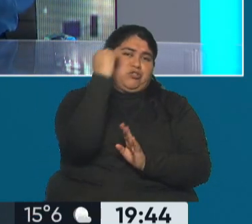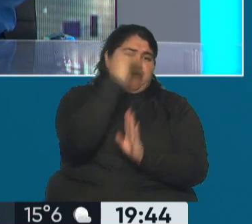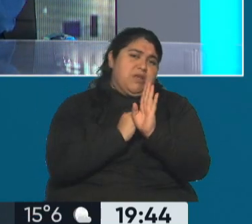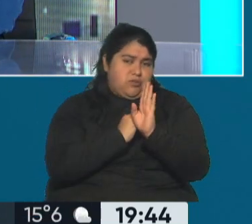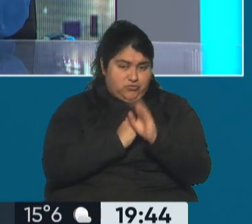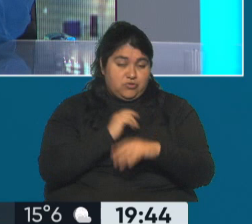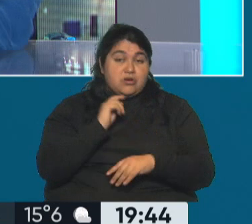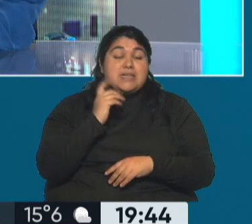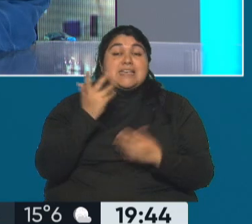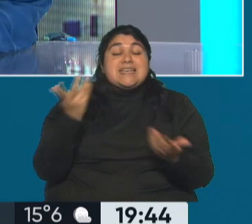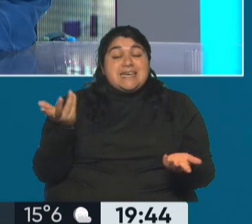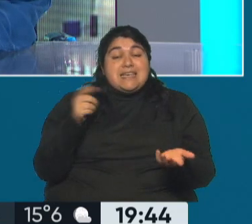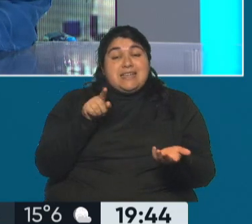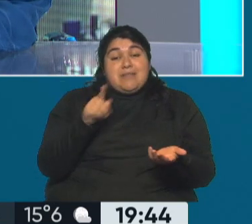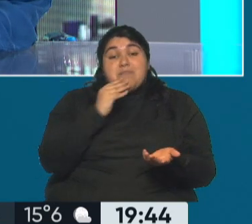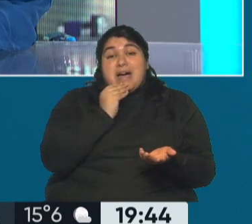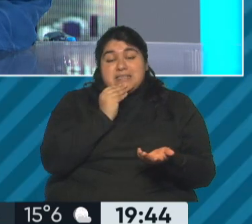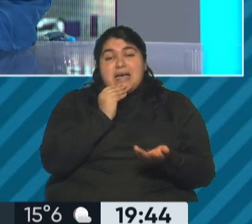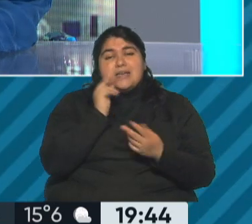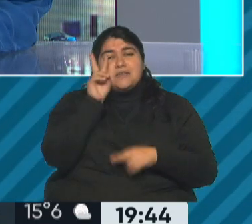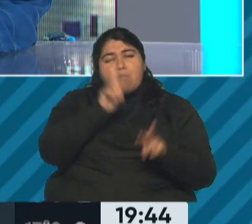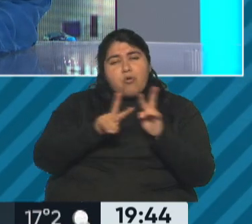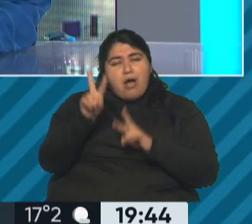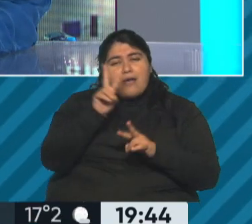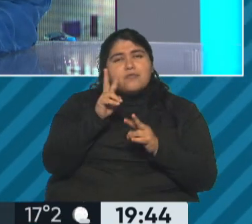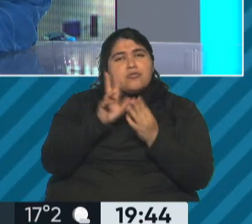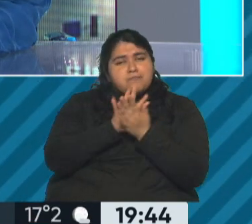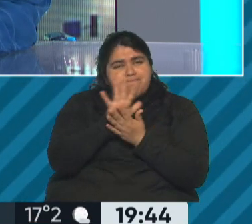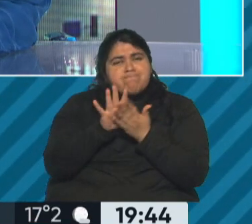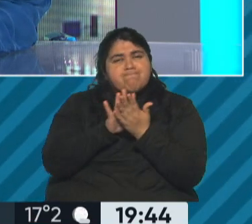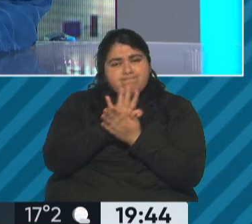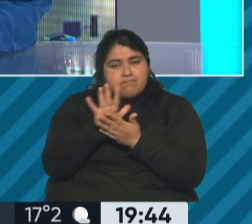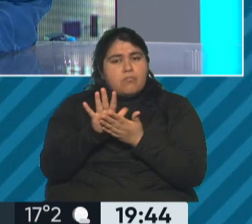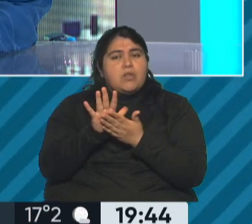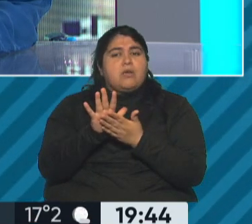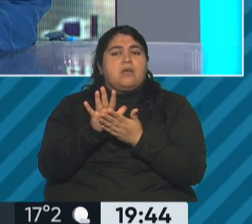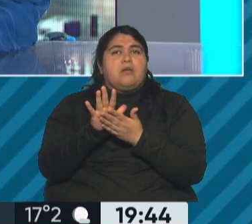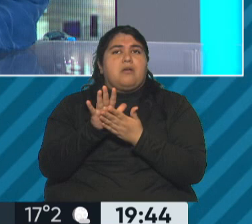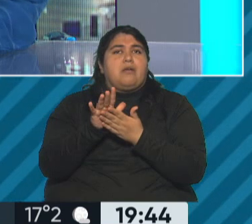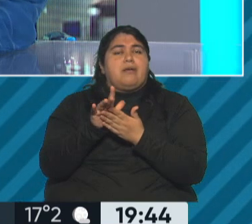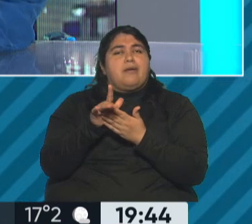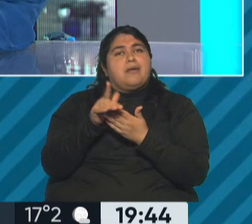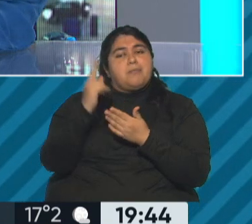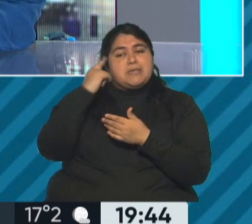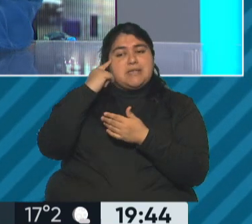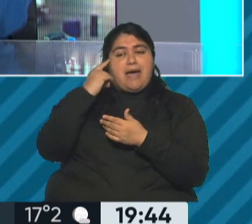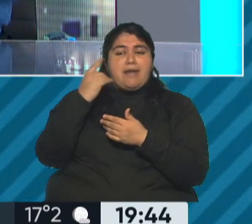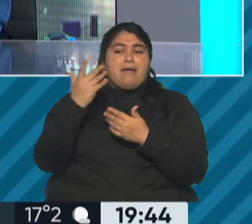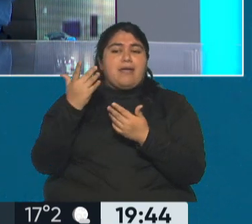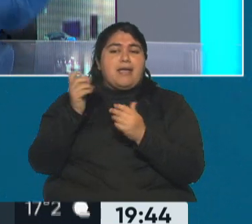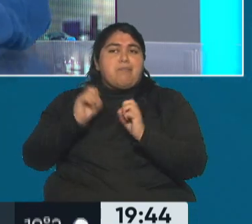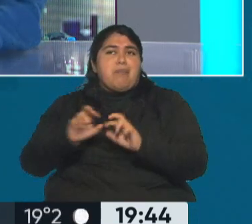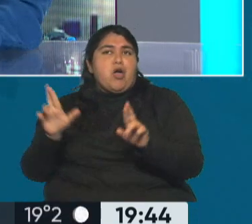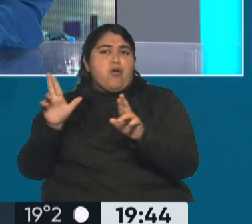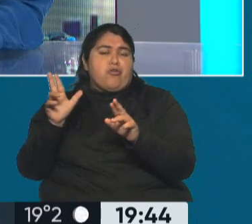y veíamos a Sergio Massa, viene logrando no entregar esa concesión, que sería peor